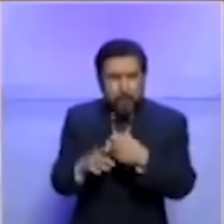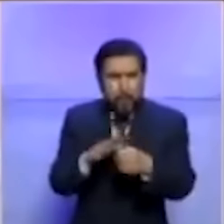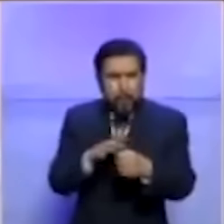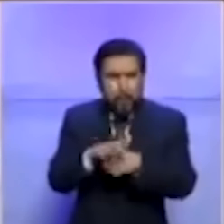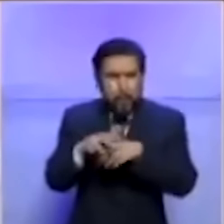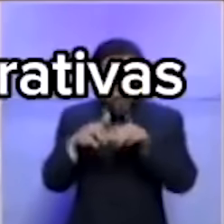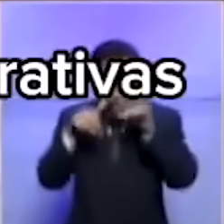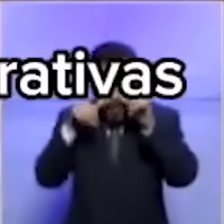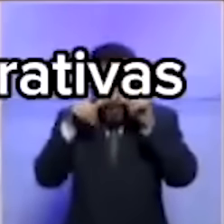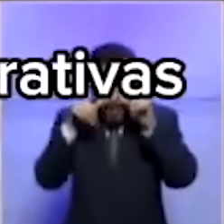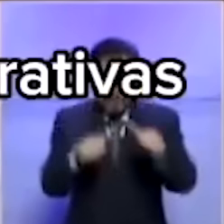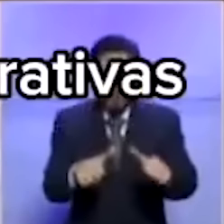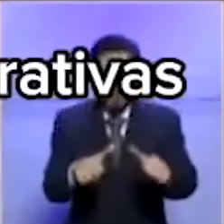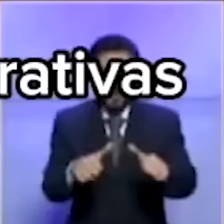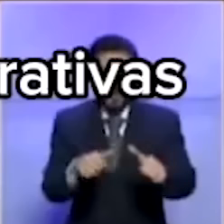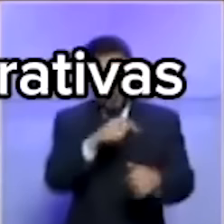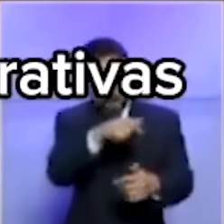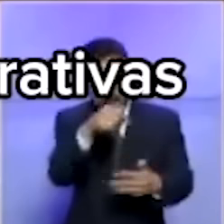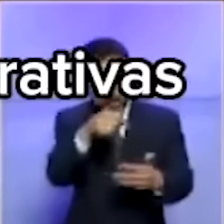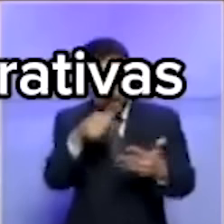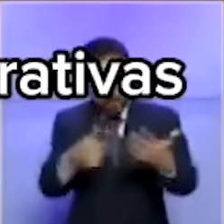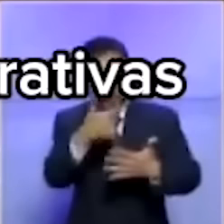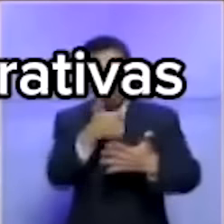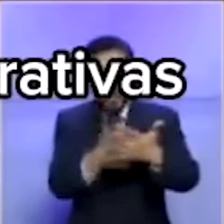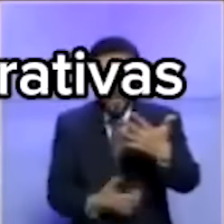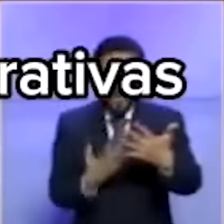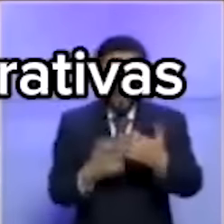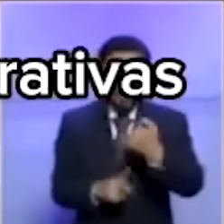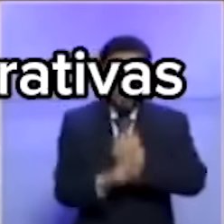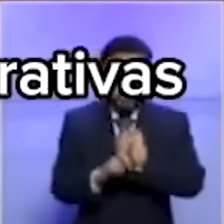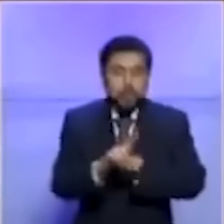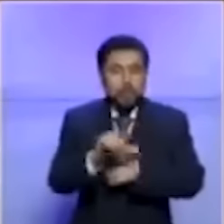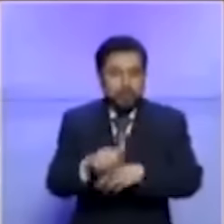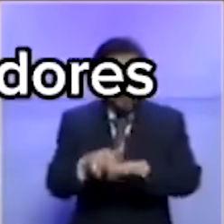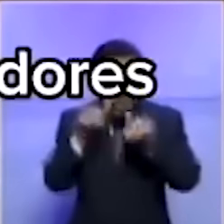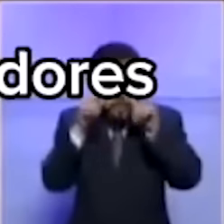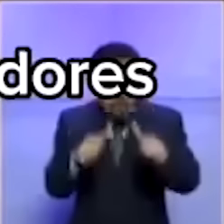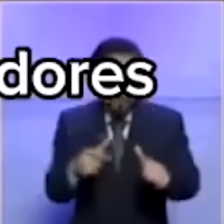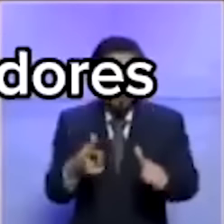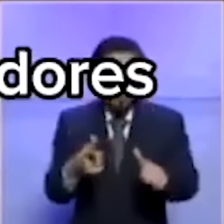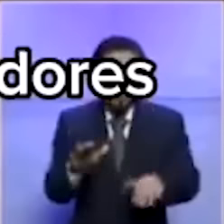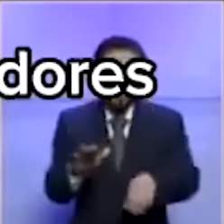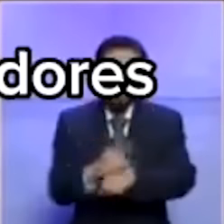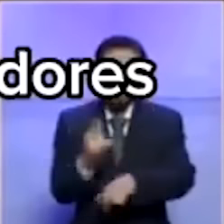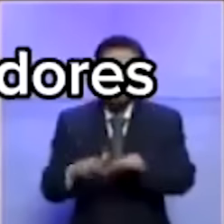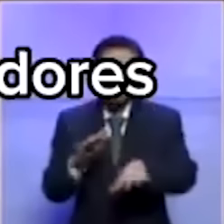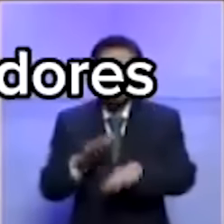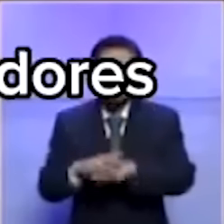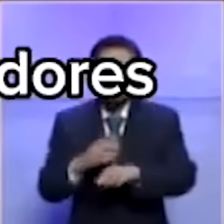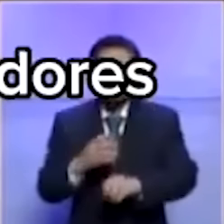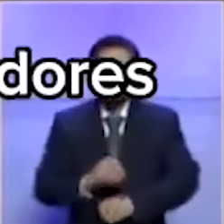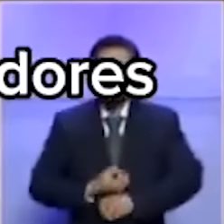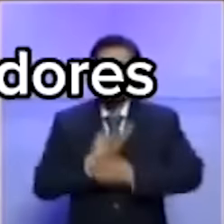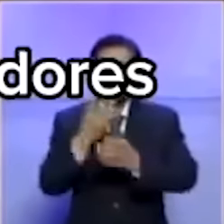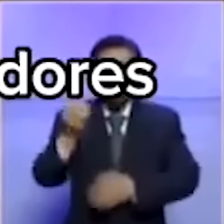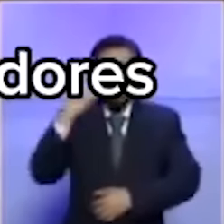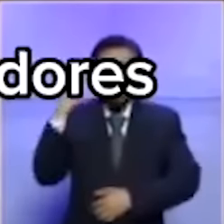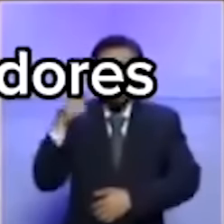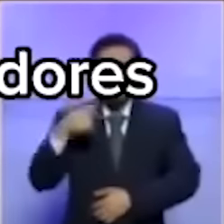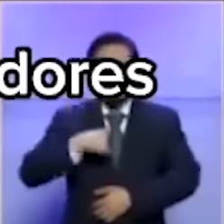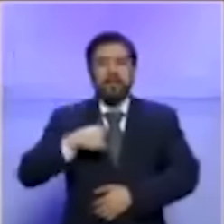atendidos y anulen las distracciones producidas por narrativas que dividen al mundo en ganadores